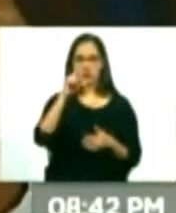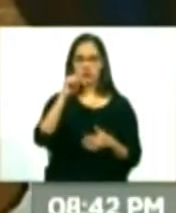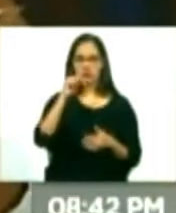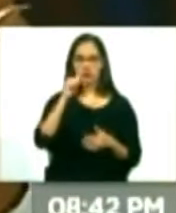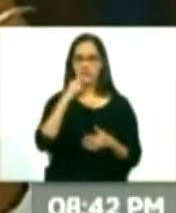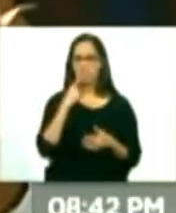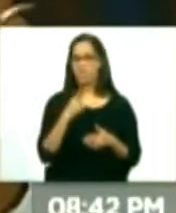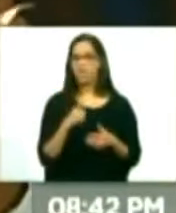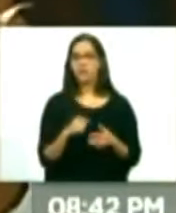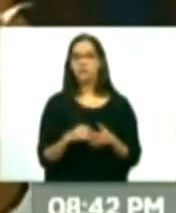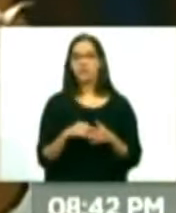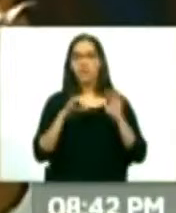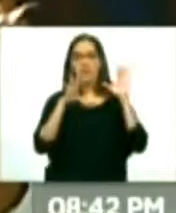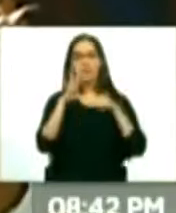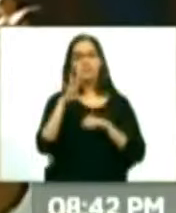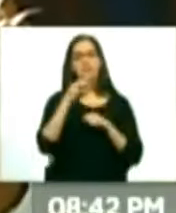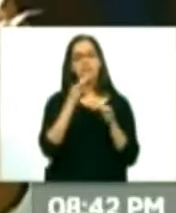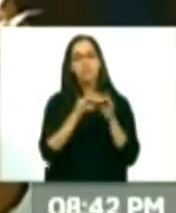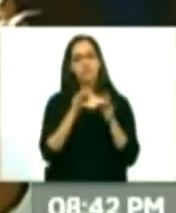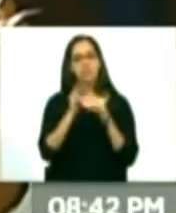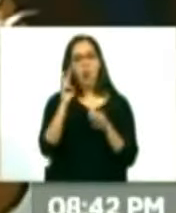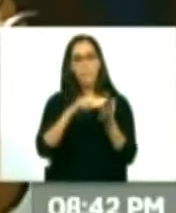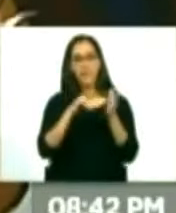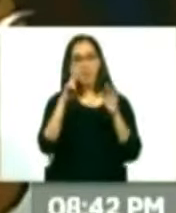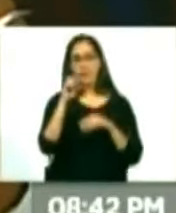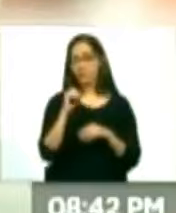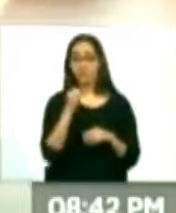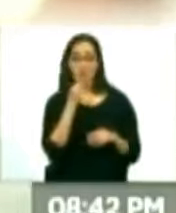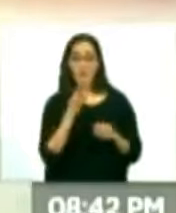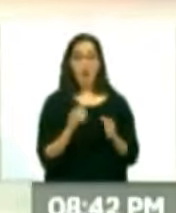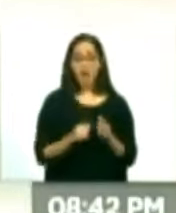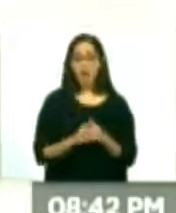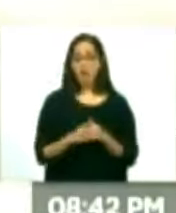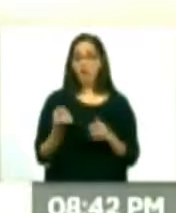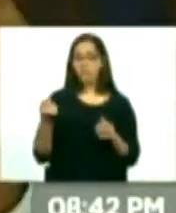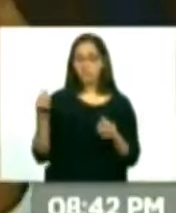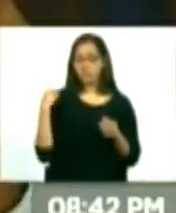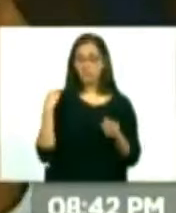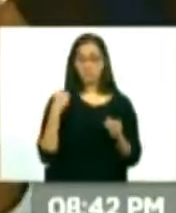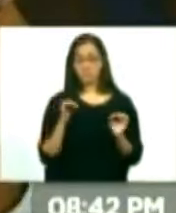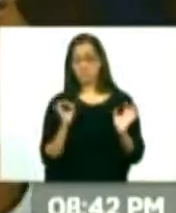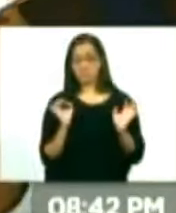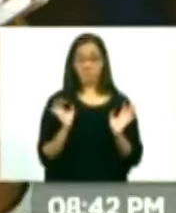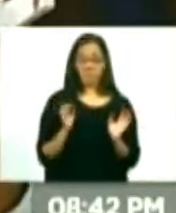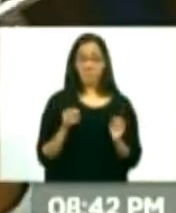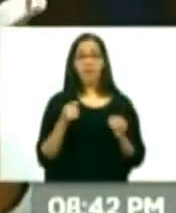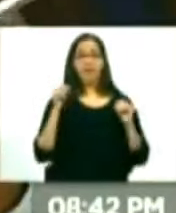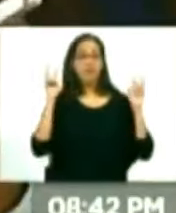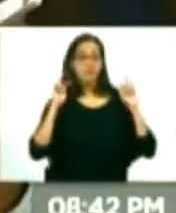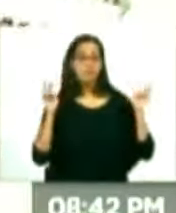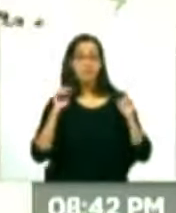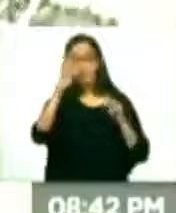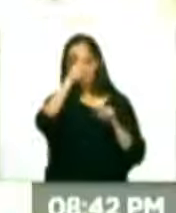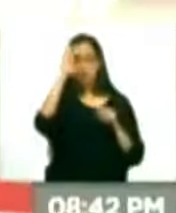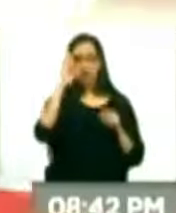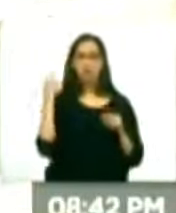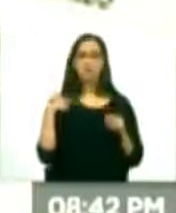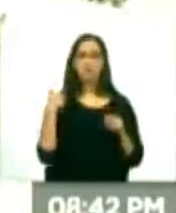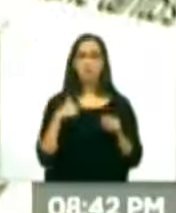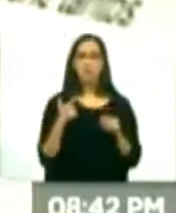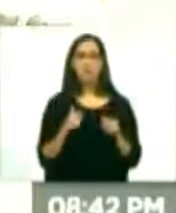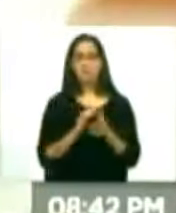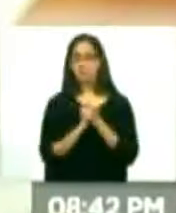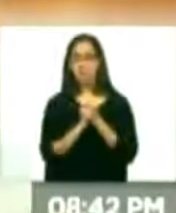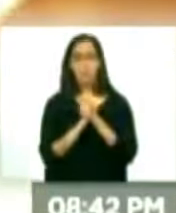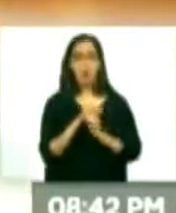el 15 de septiembre del 2020. Bueno, por lo que me vengo enterando últimamente, pues resulta que pareciera que Diosdado tiene tantos amigos